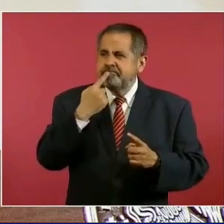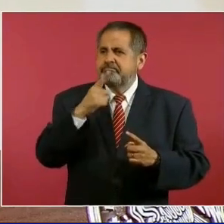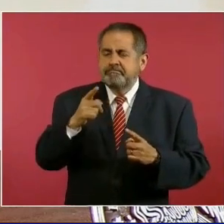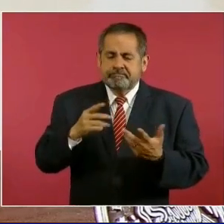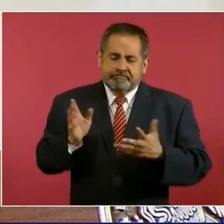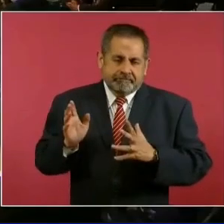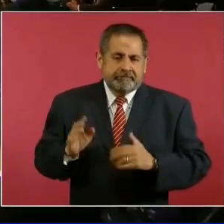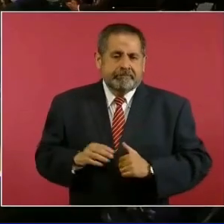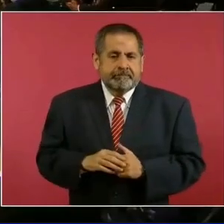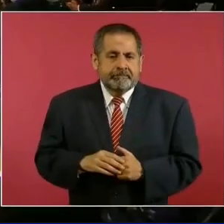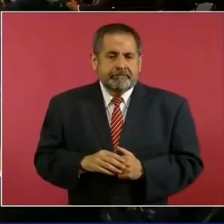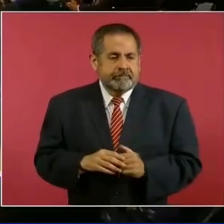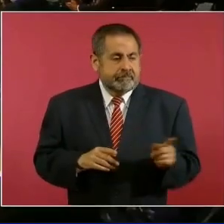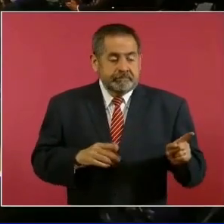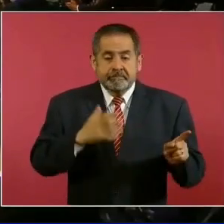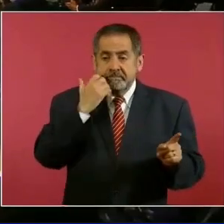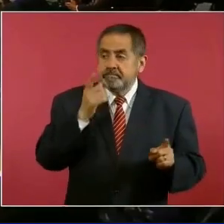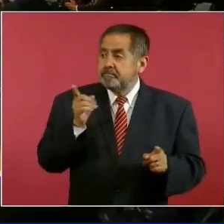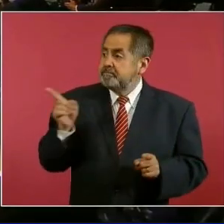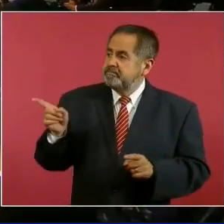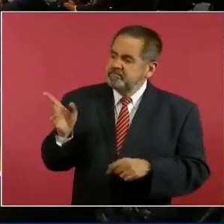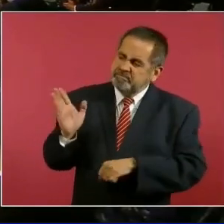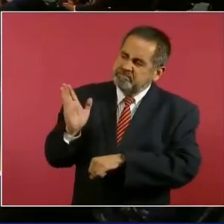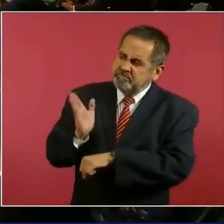de que se sancione a Pemex